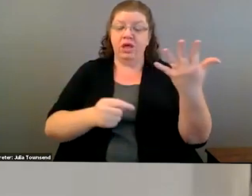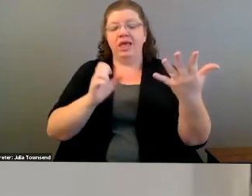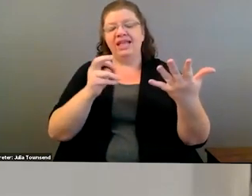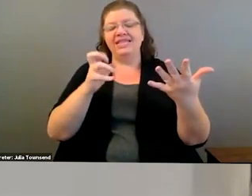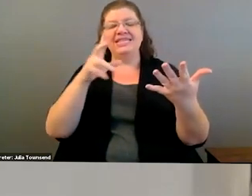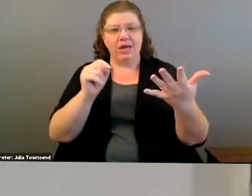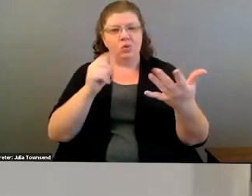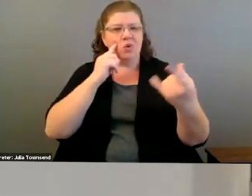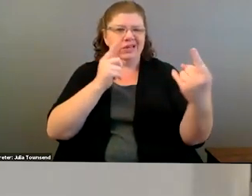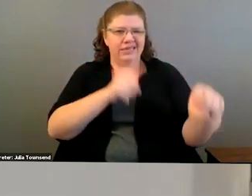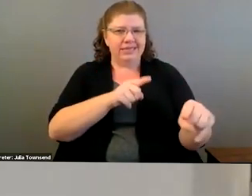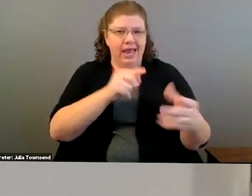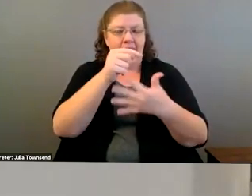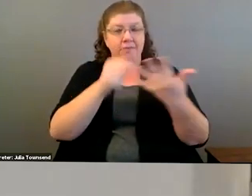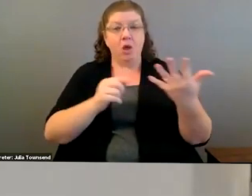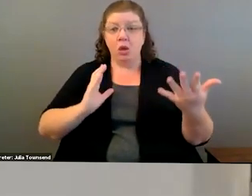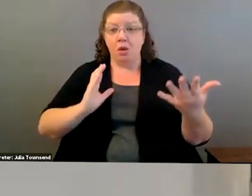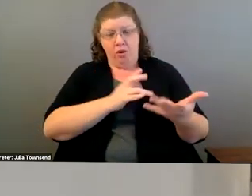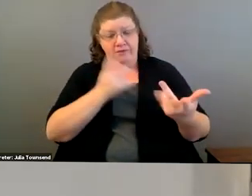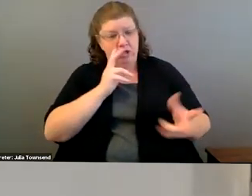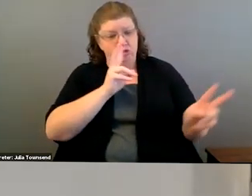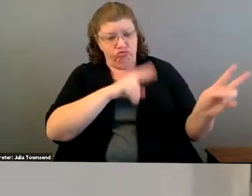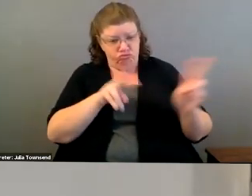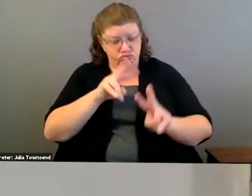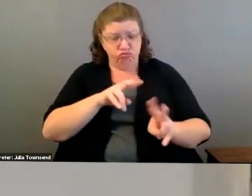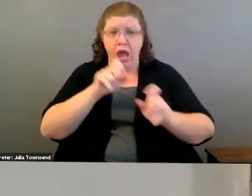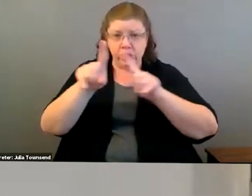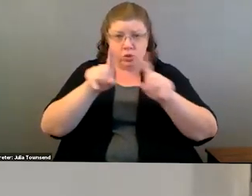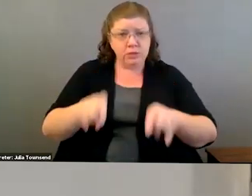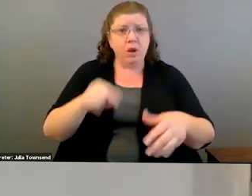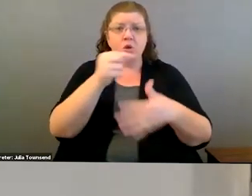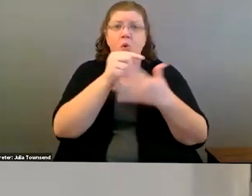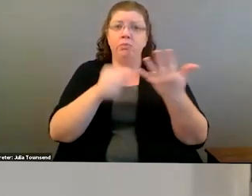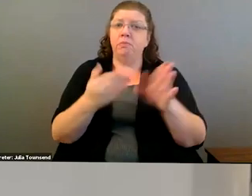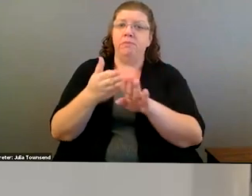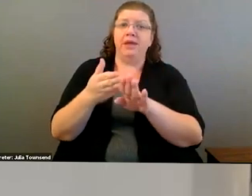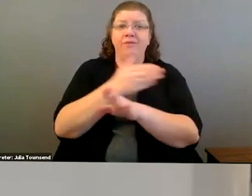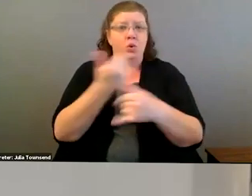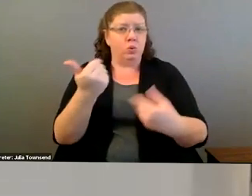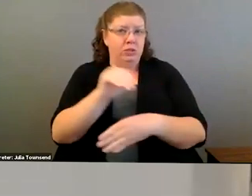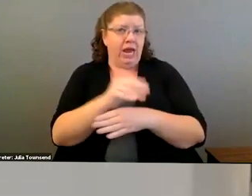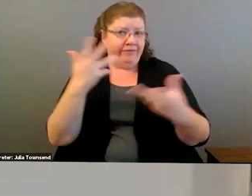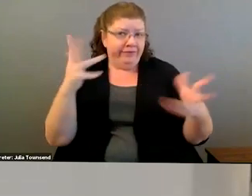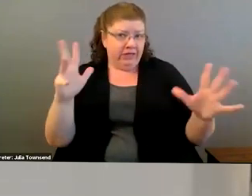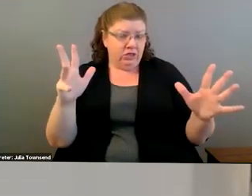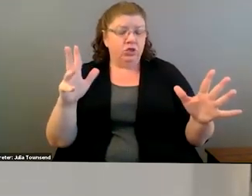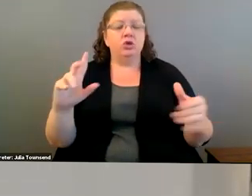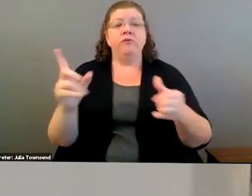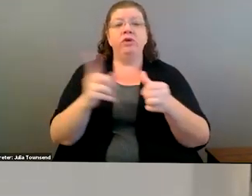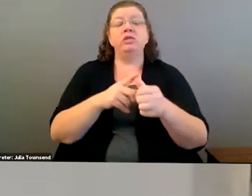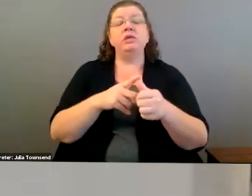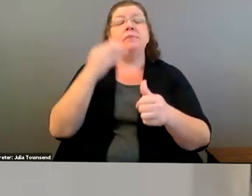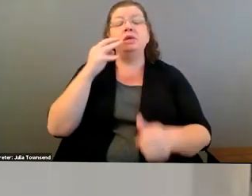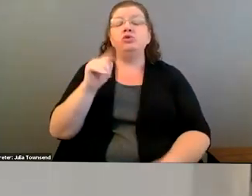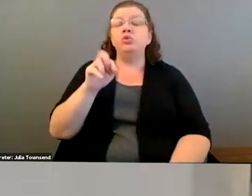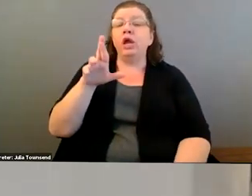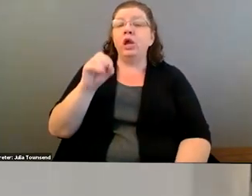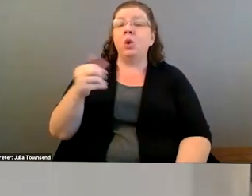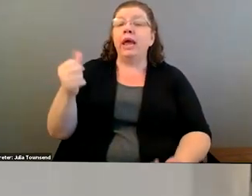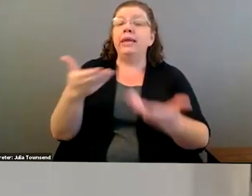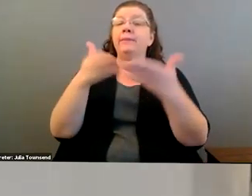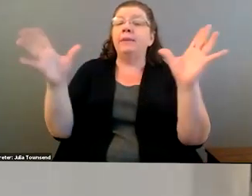de todos los asuntos del consentimiento los negros del consejo han tenido la persona de considerarlos y hacer preguntas acerca de ellos antes de esta noche así que primeramente el señora trujillo